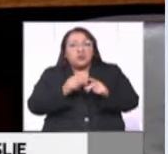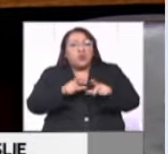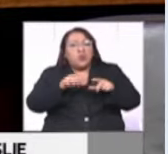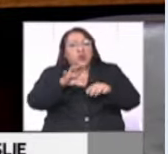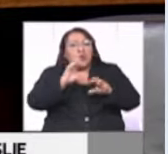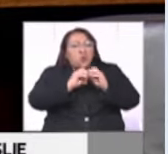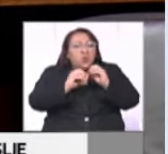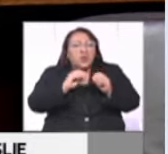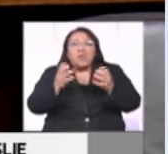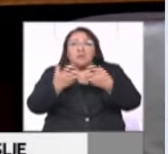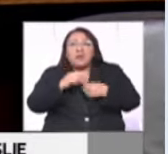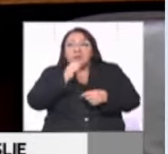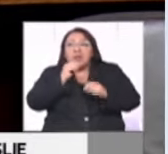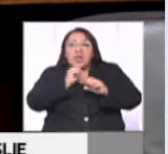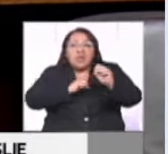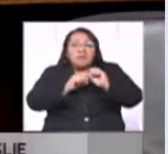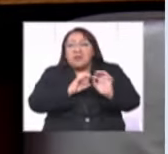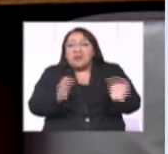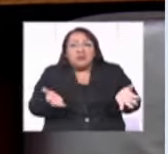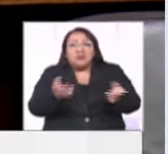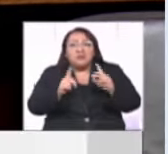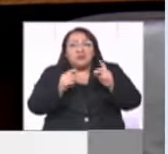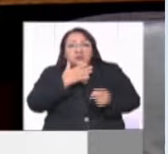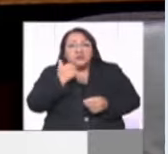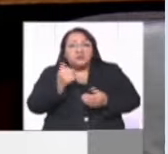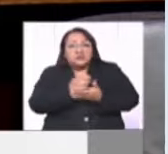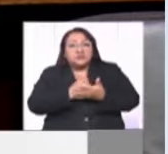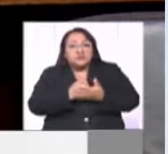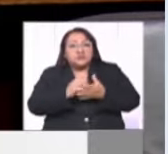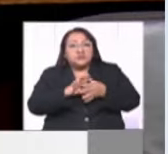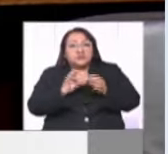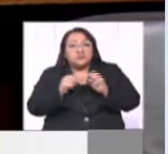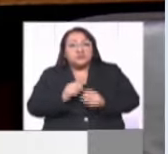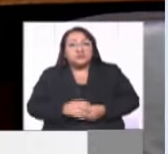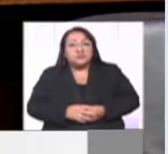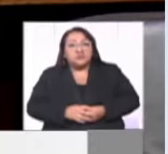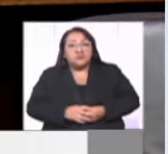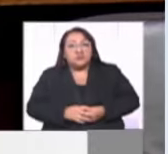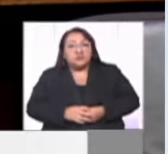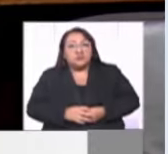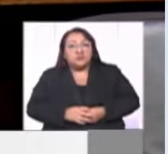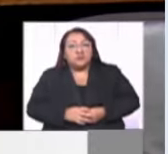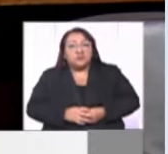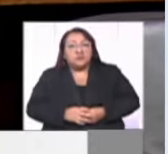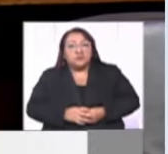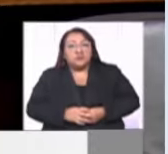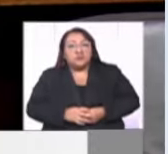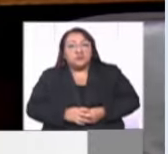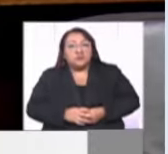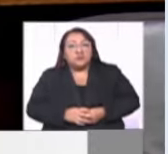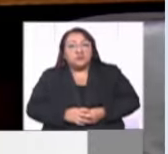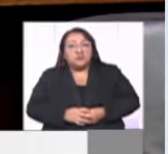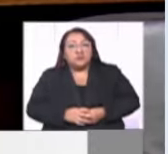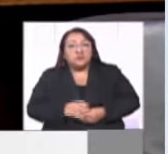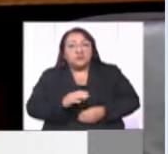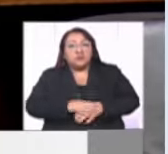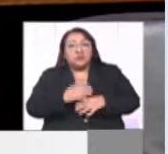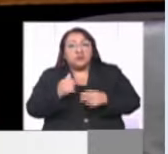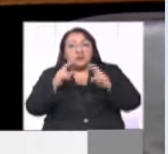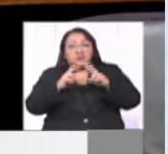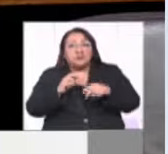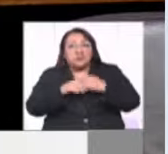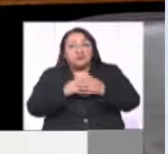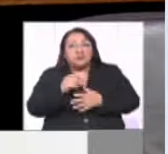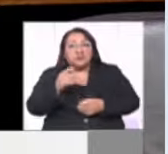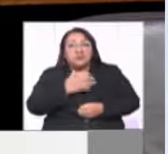con el sector privado, presidente. Uno de los mejores centros arqueológicos en donde hay conservación, en donde hay investigación,